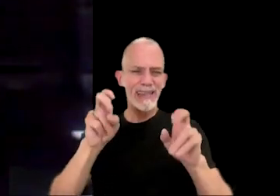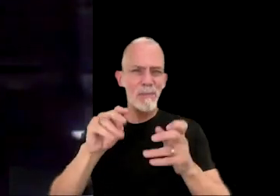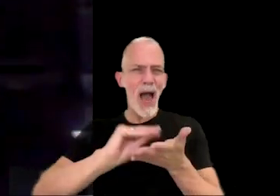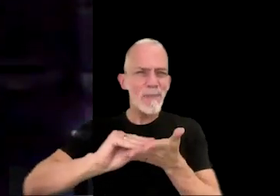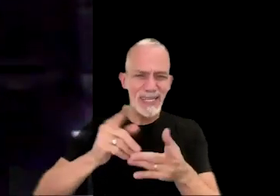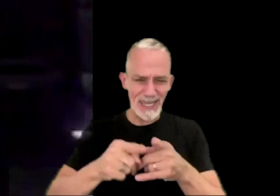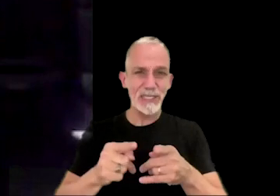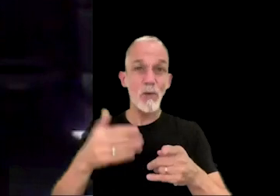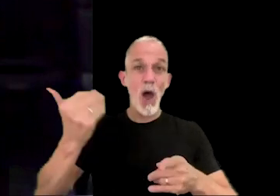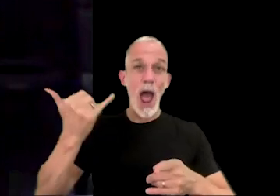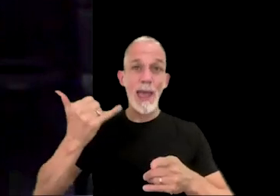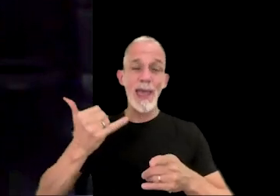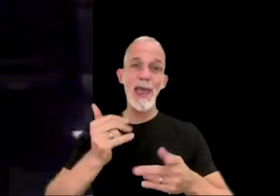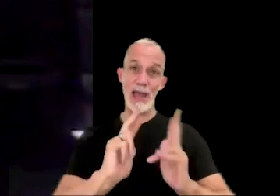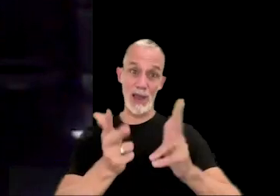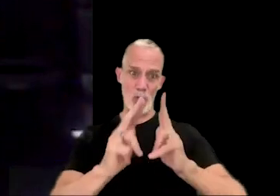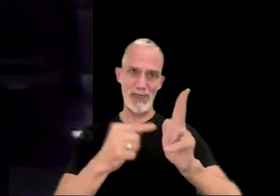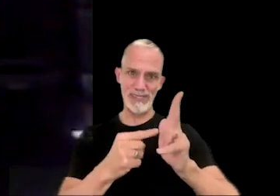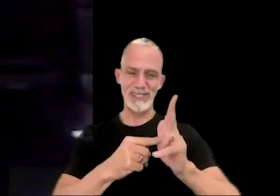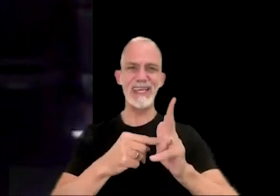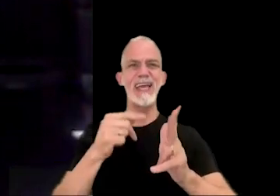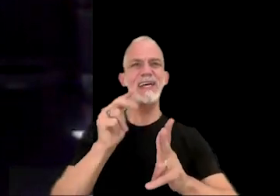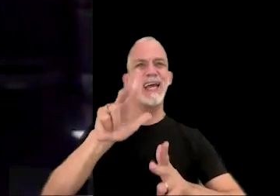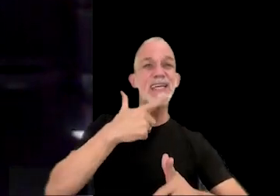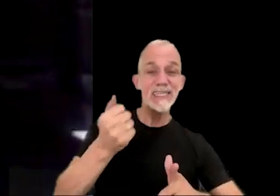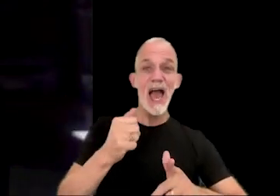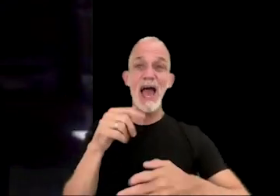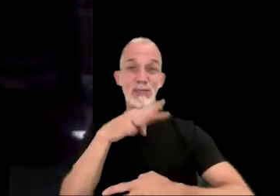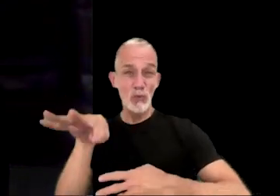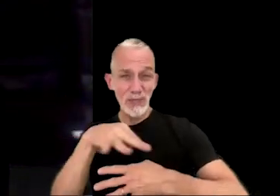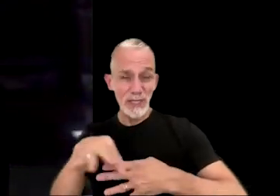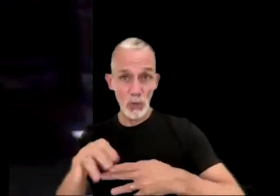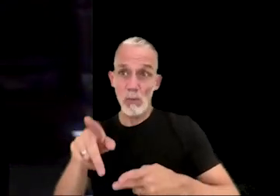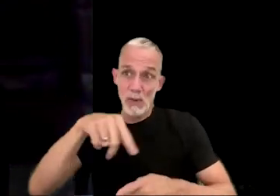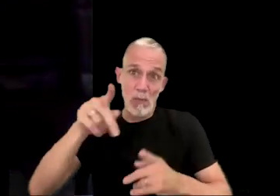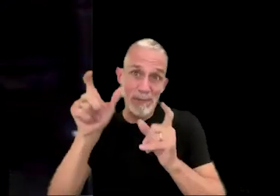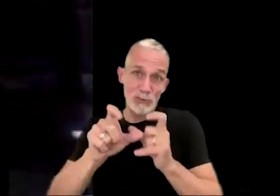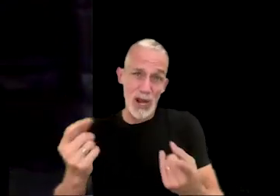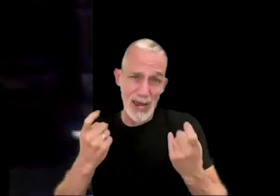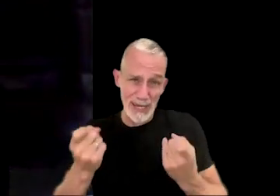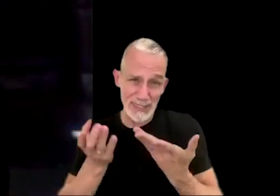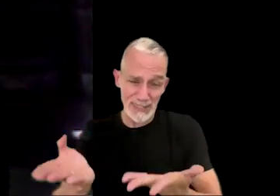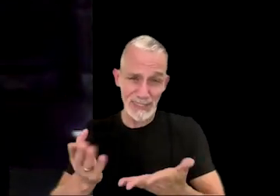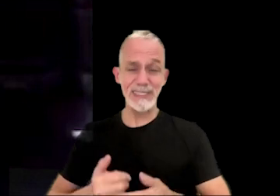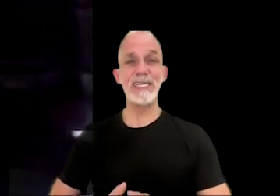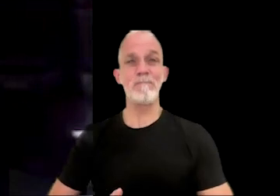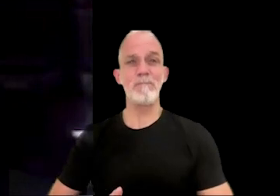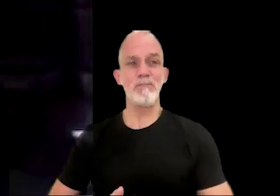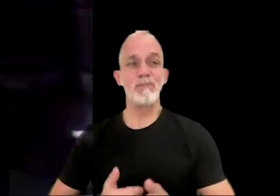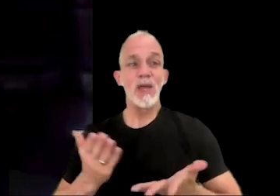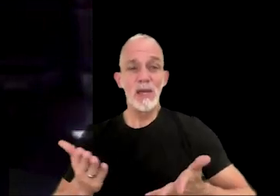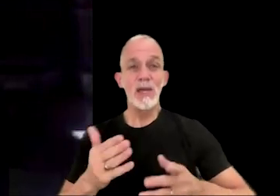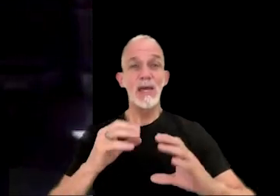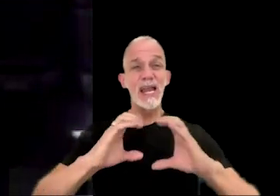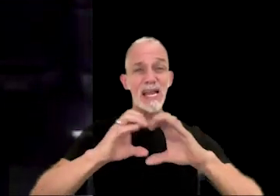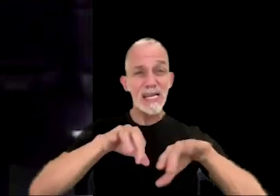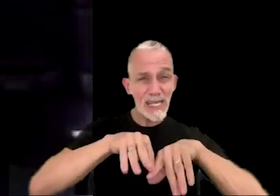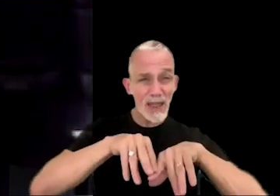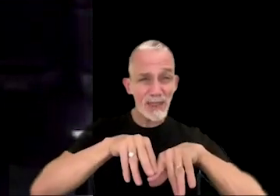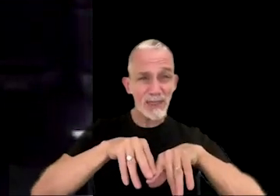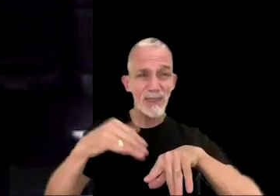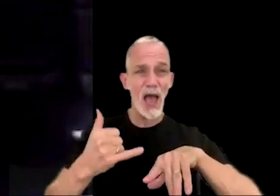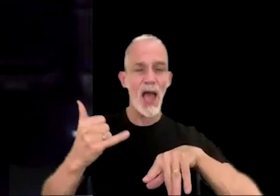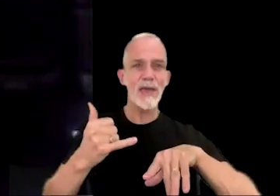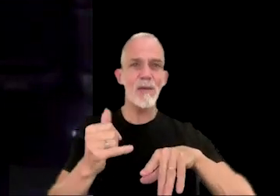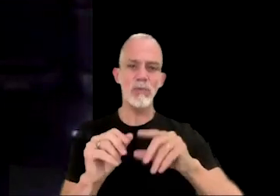Contamos con lenguaje de señas y subtítulos para quienes lo necesiten. Vamos a, en el chat, subir un